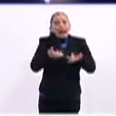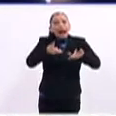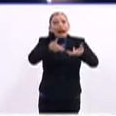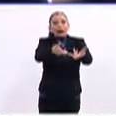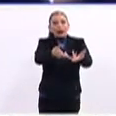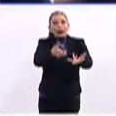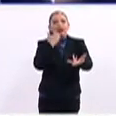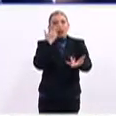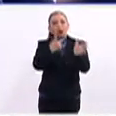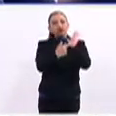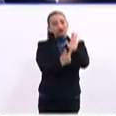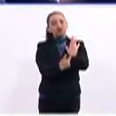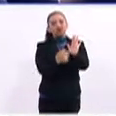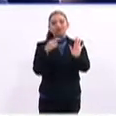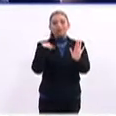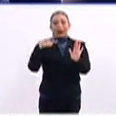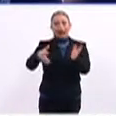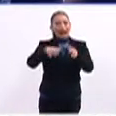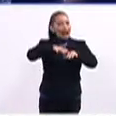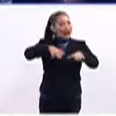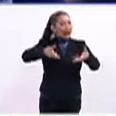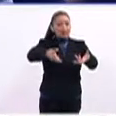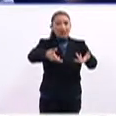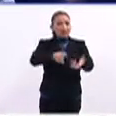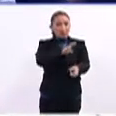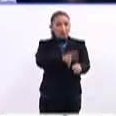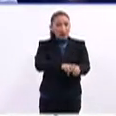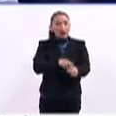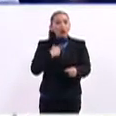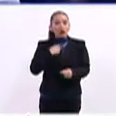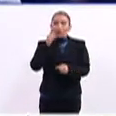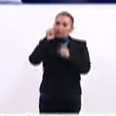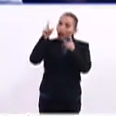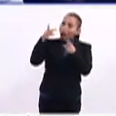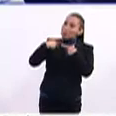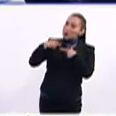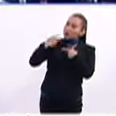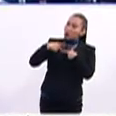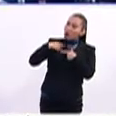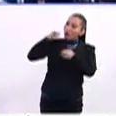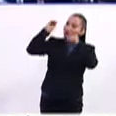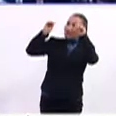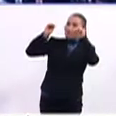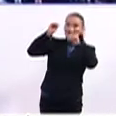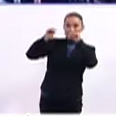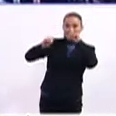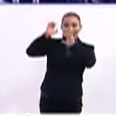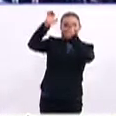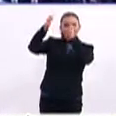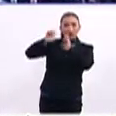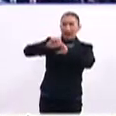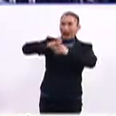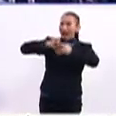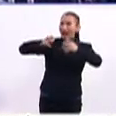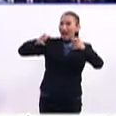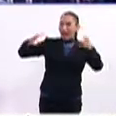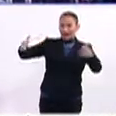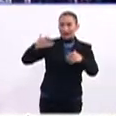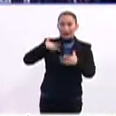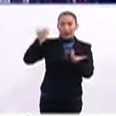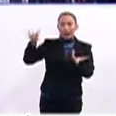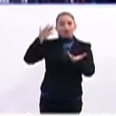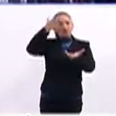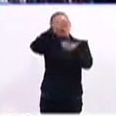vía pública, en la calle, en la banqueta. Siempre he admirado artistas que hacen precisamente esculturas monumentales, que